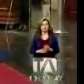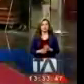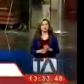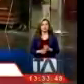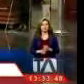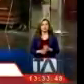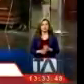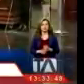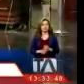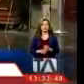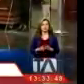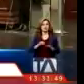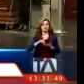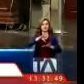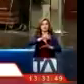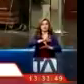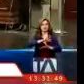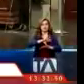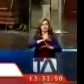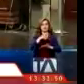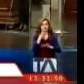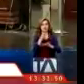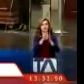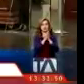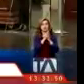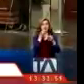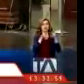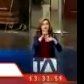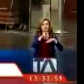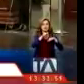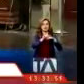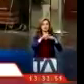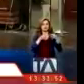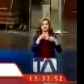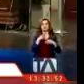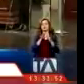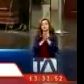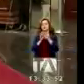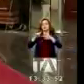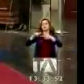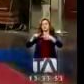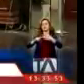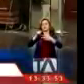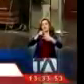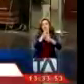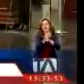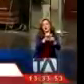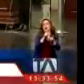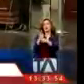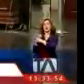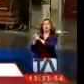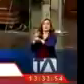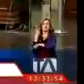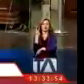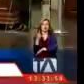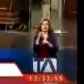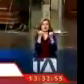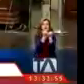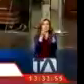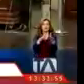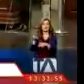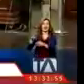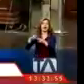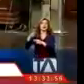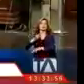Como improcedente calificaron las dos peticiones de la Corte Nacional de Justicia respecto al levantamiento de inmunidad de María Alejandra Vicuña y